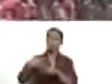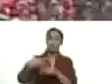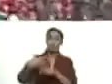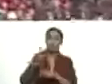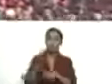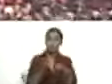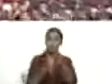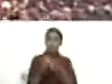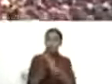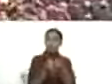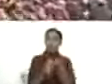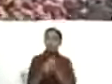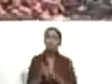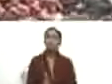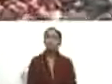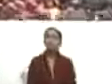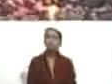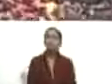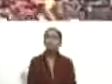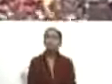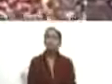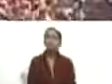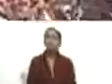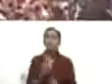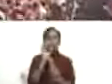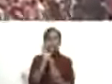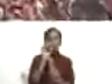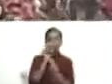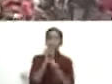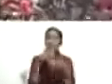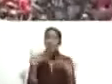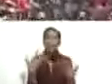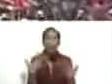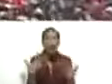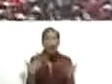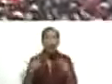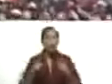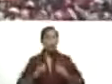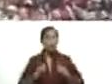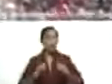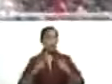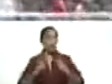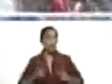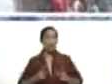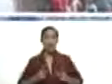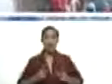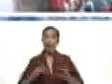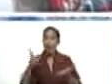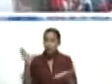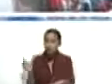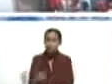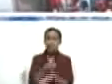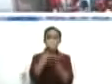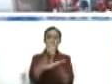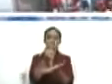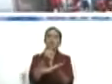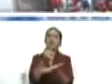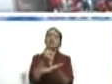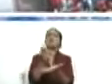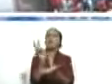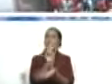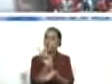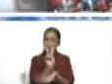y lo que es el centro y objetivo de nuestra vida, la plena recuperación del estado de